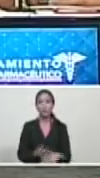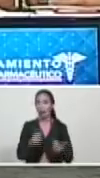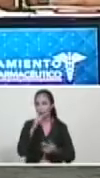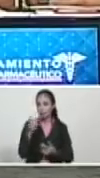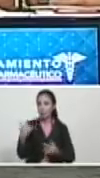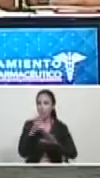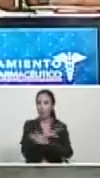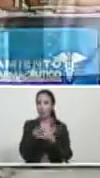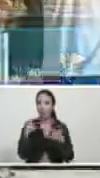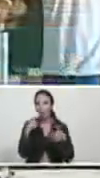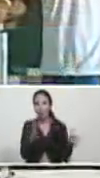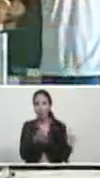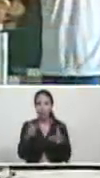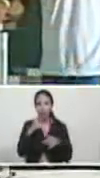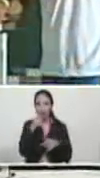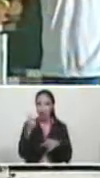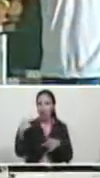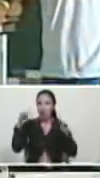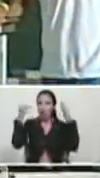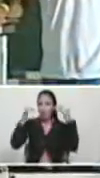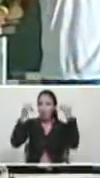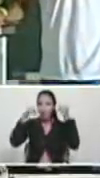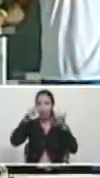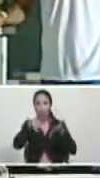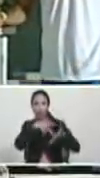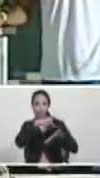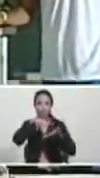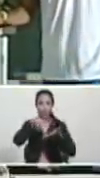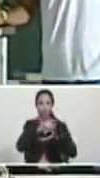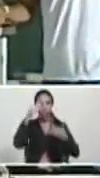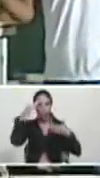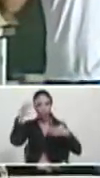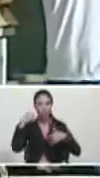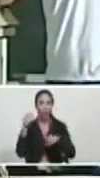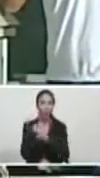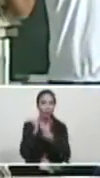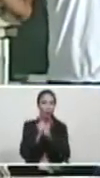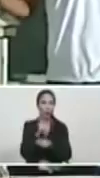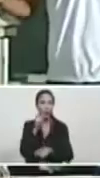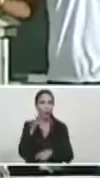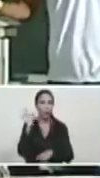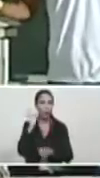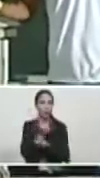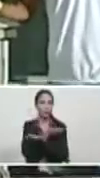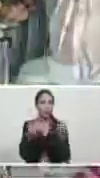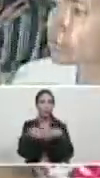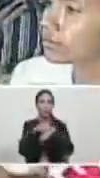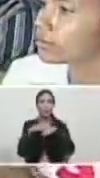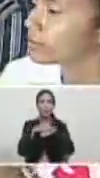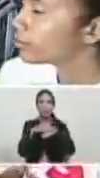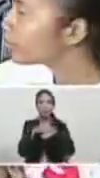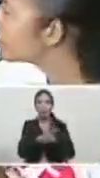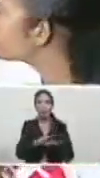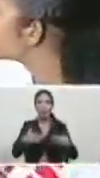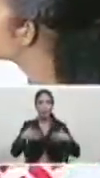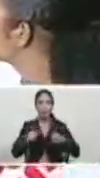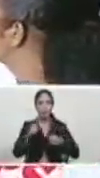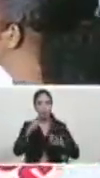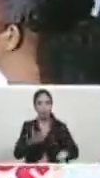y seguimos de fiesta. Bueno, un saludo a todos los trabajadores y trabajadoras del Ministerio del Poder Popular para la